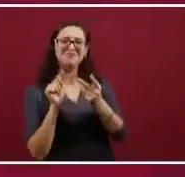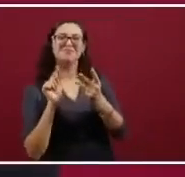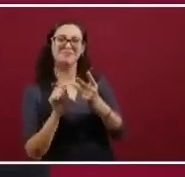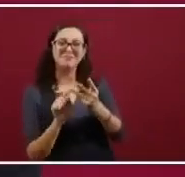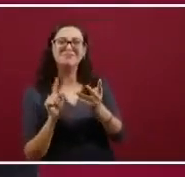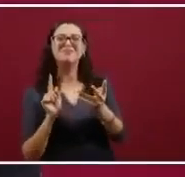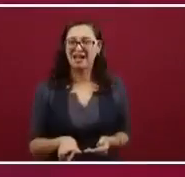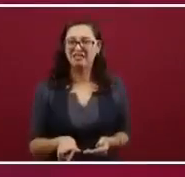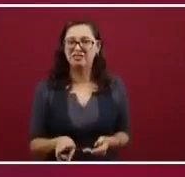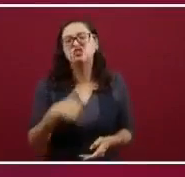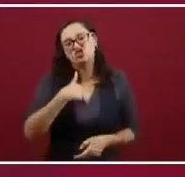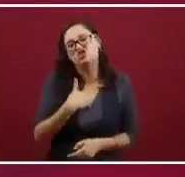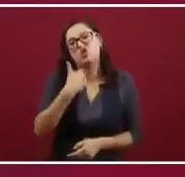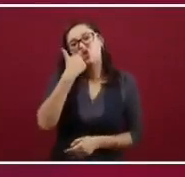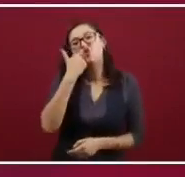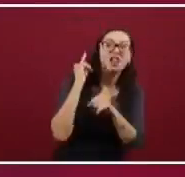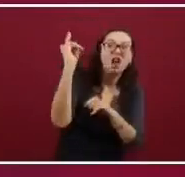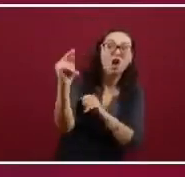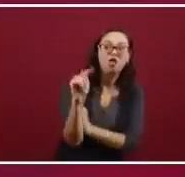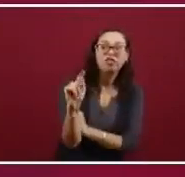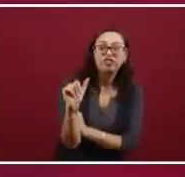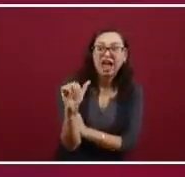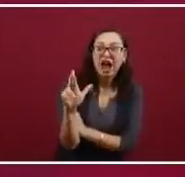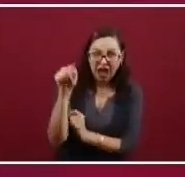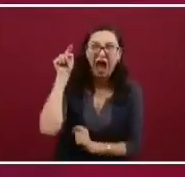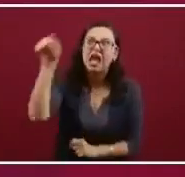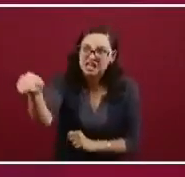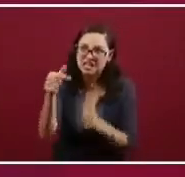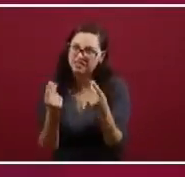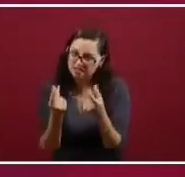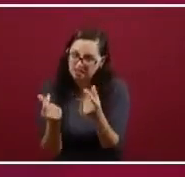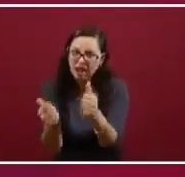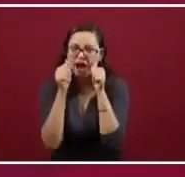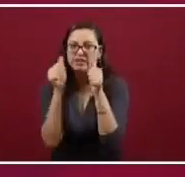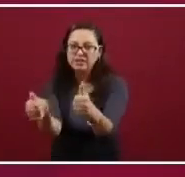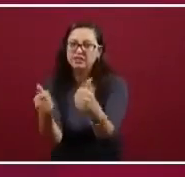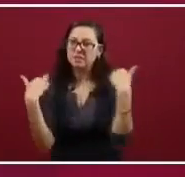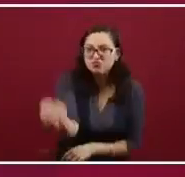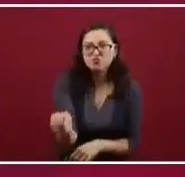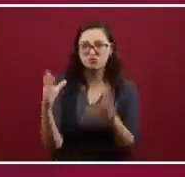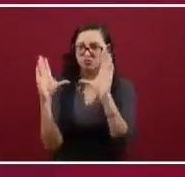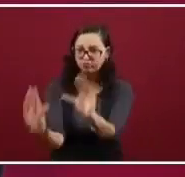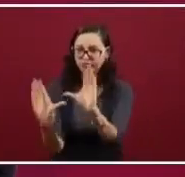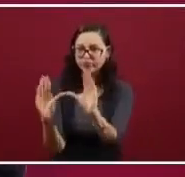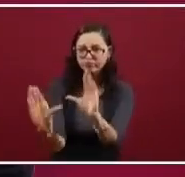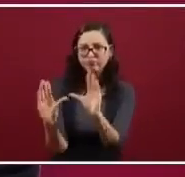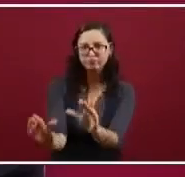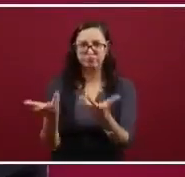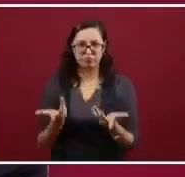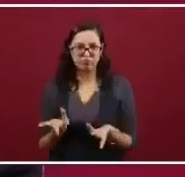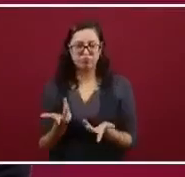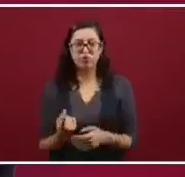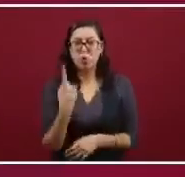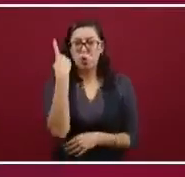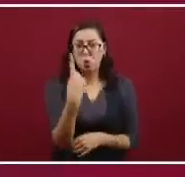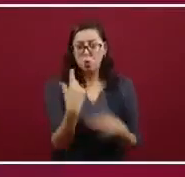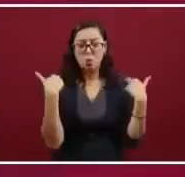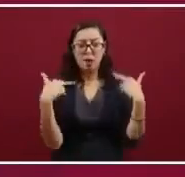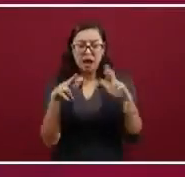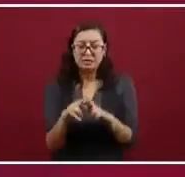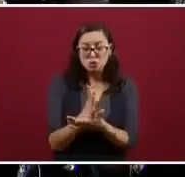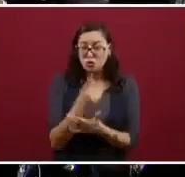movilidad estudiantil en la Tarahumara, que los niños puedan tener maestros, que no solo un maestro